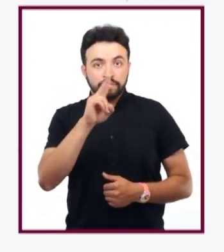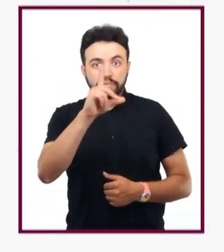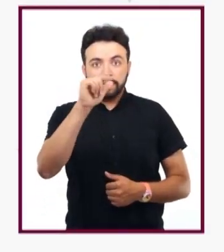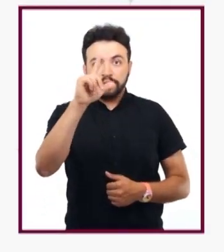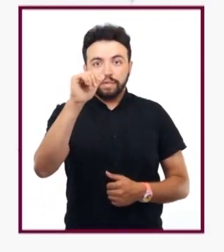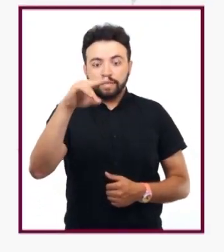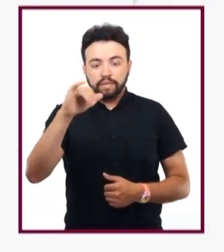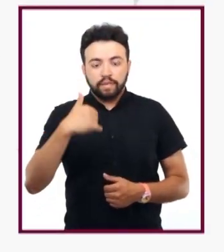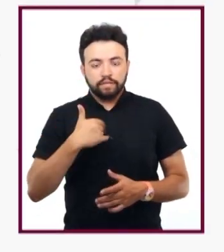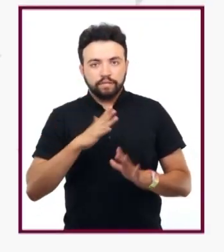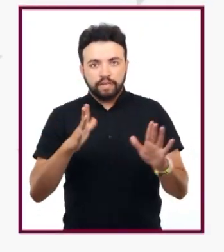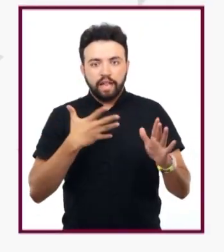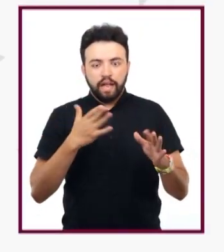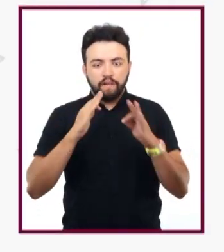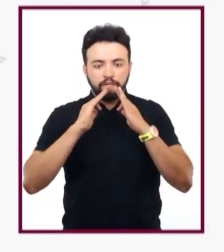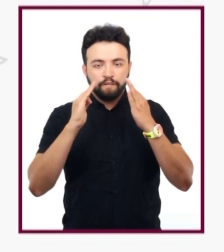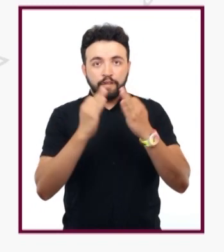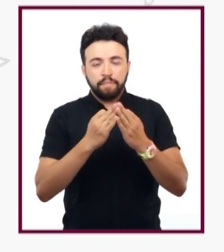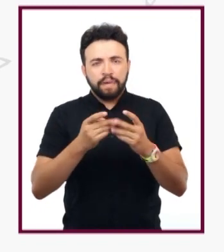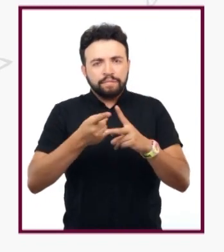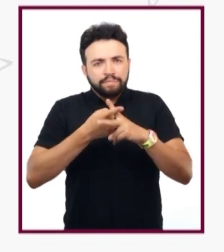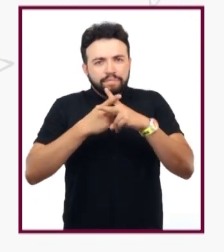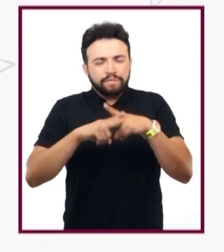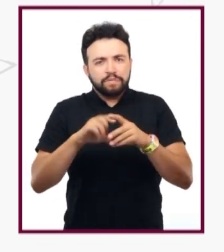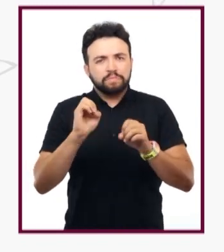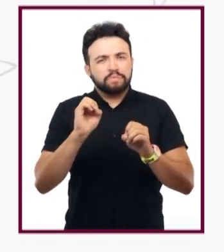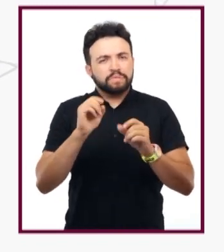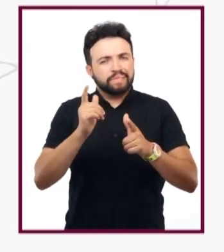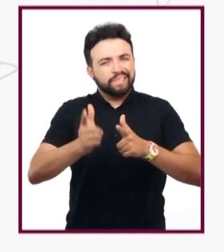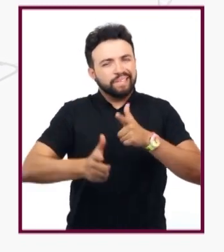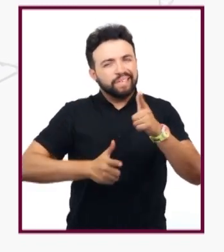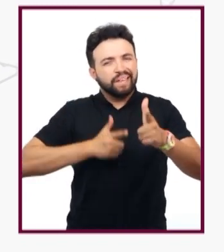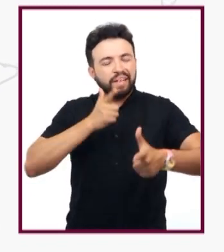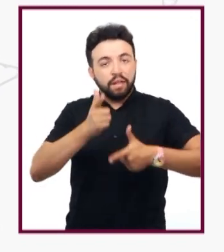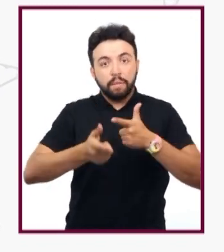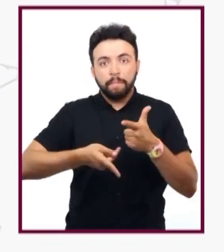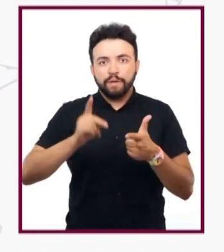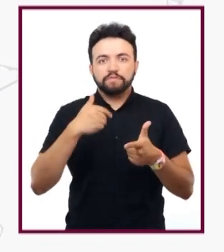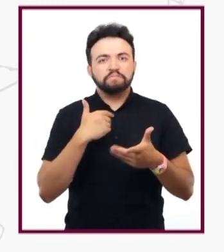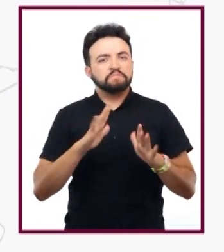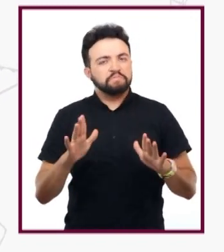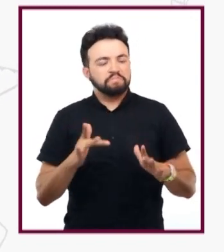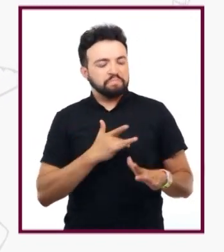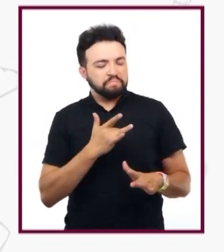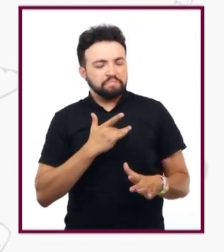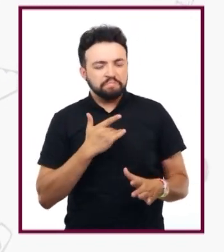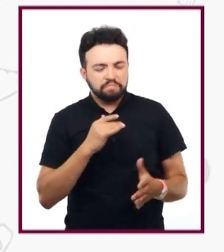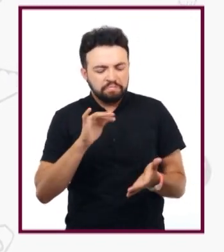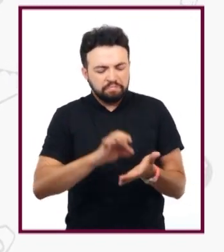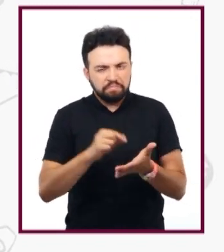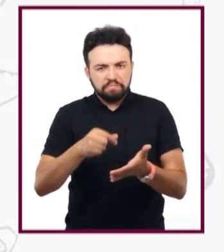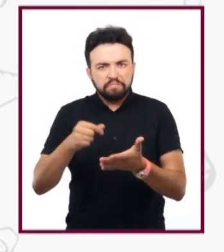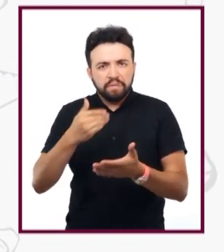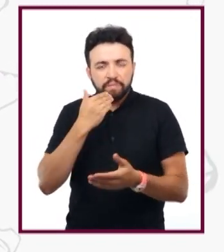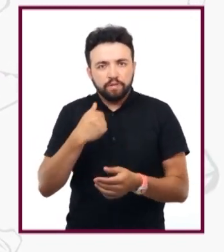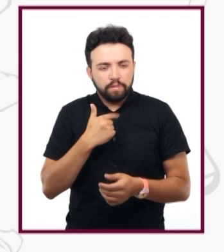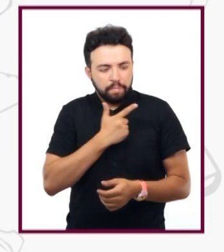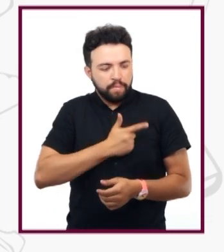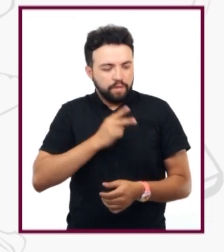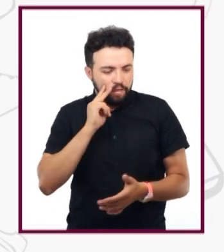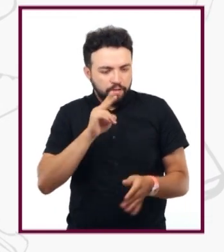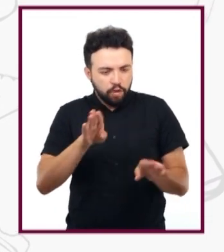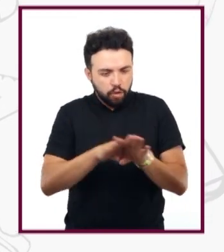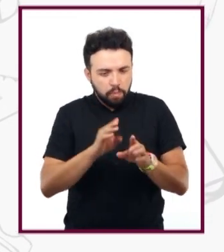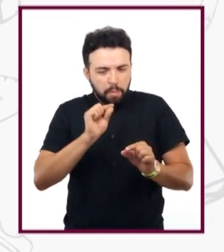Mira, Juliana, ya va tomando forma. Al principio iba muy lento, pero como que ya agarré el ritmo. Además, me da gusto ver cómo